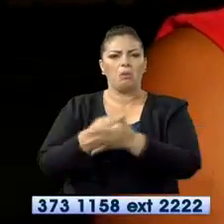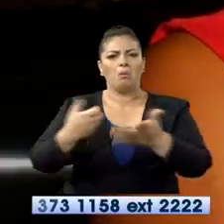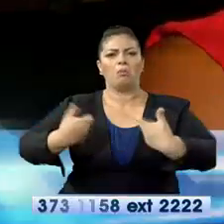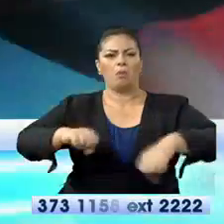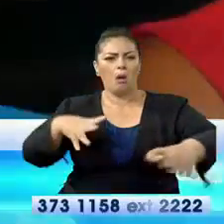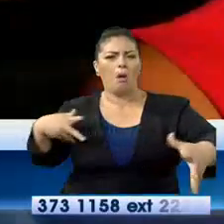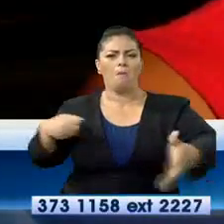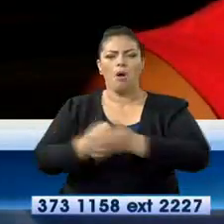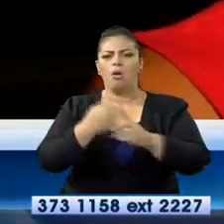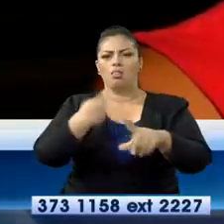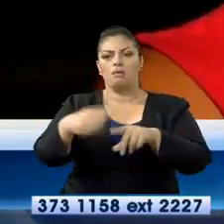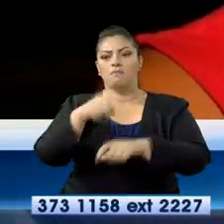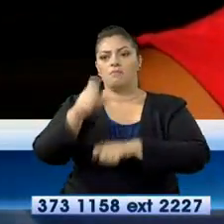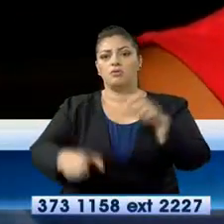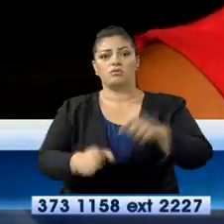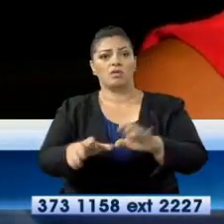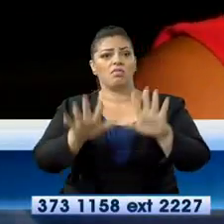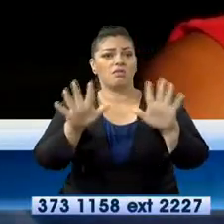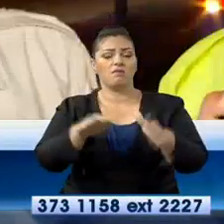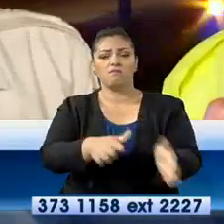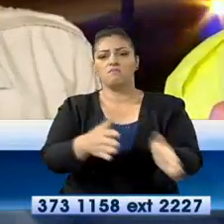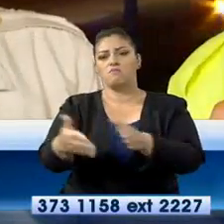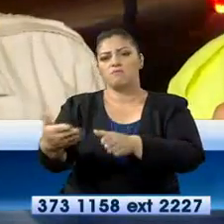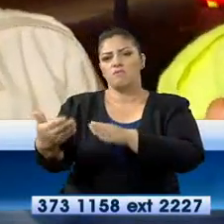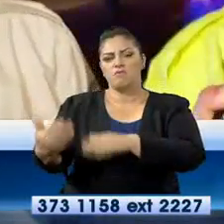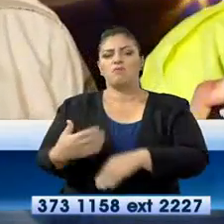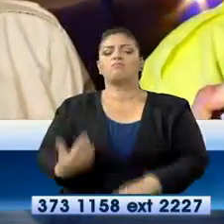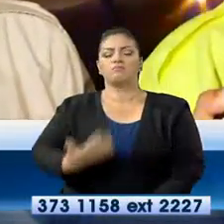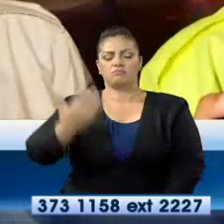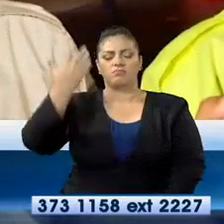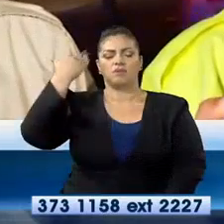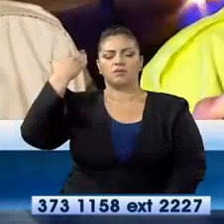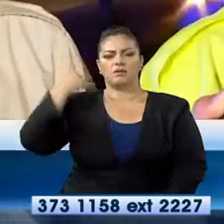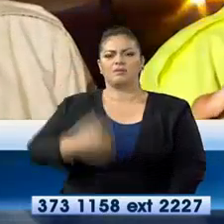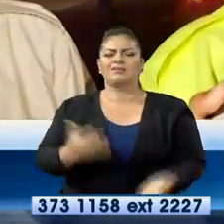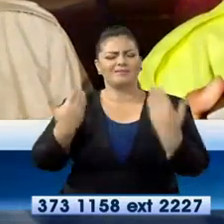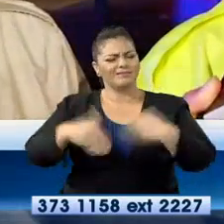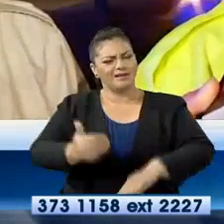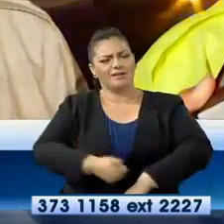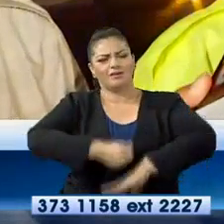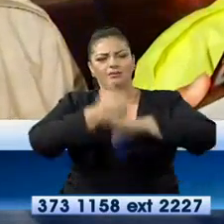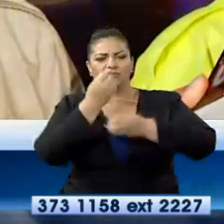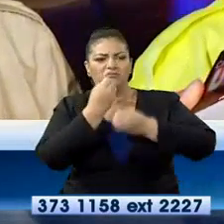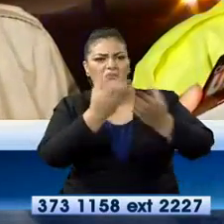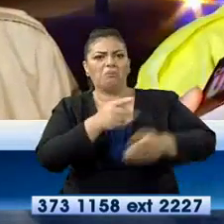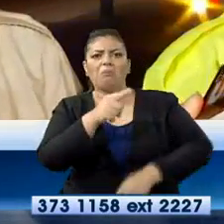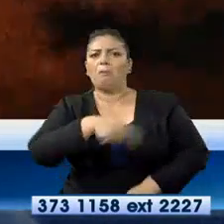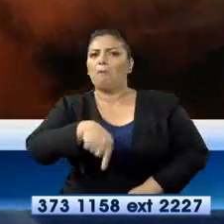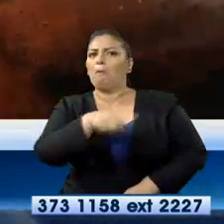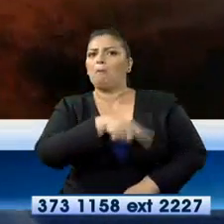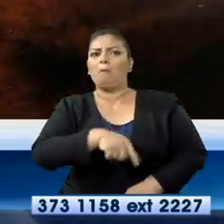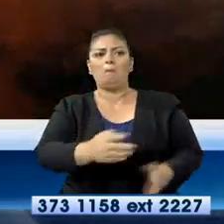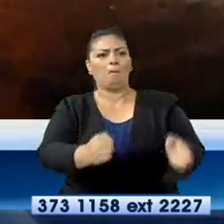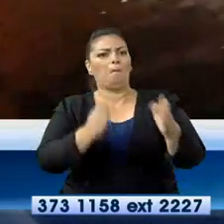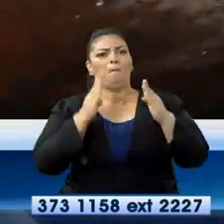llamado de atención, pero nadie hace nada. Claro, todo eso va en un informe porque indican que ha habido